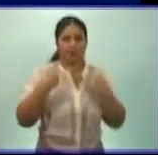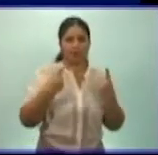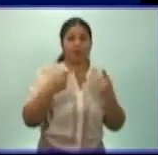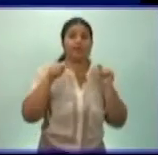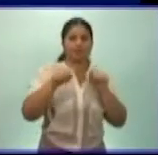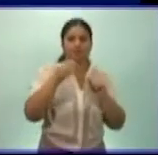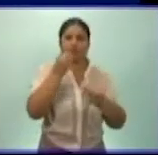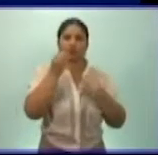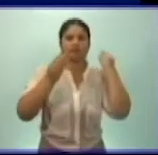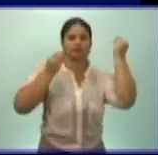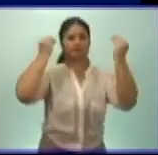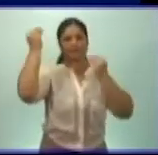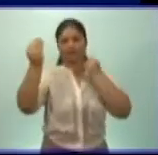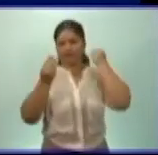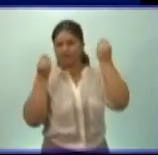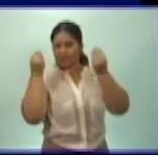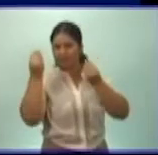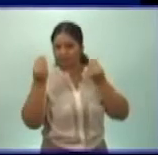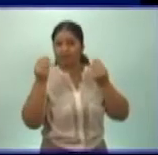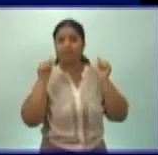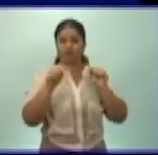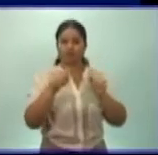eso les diera fuerza,